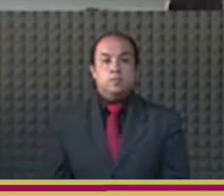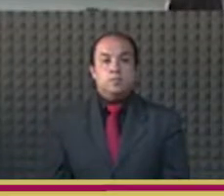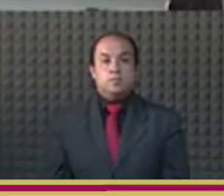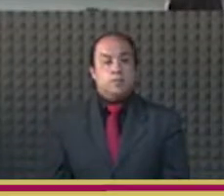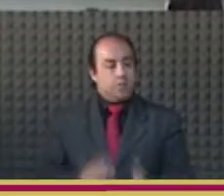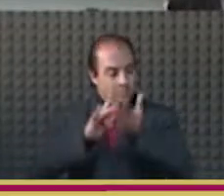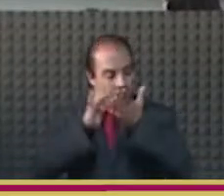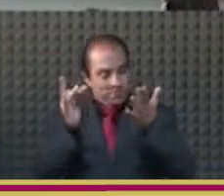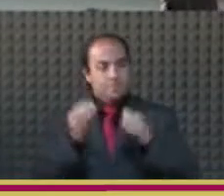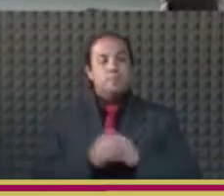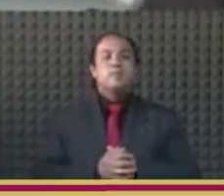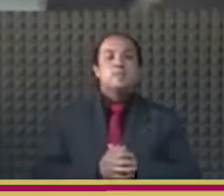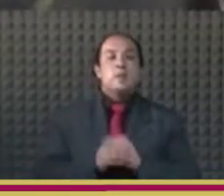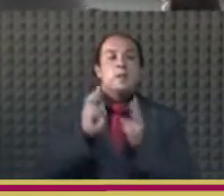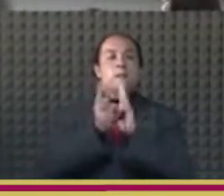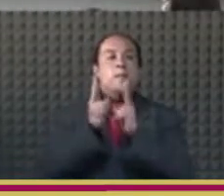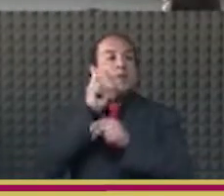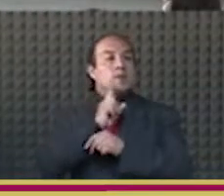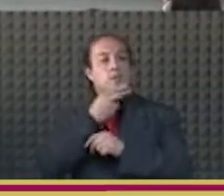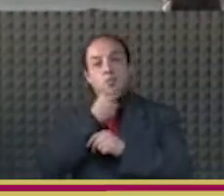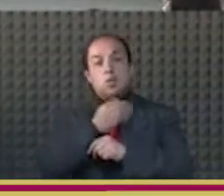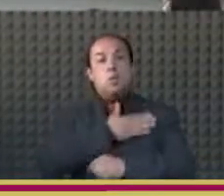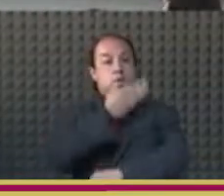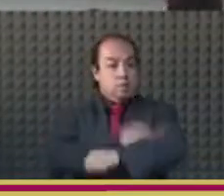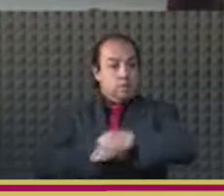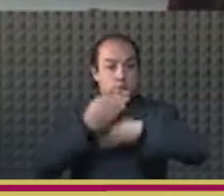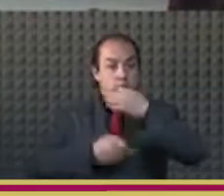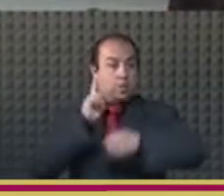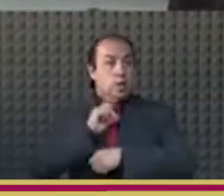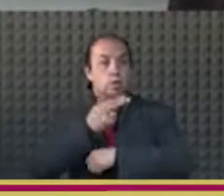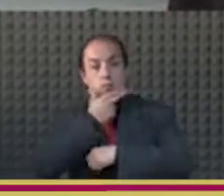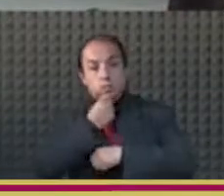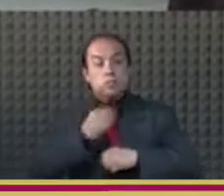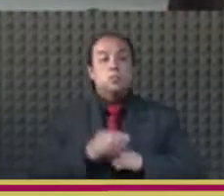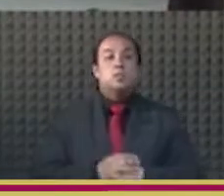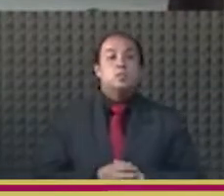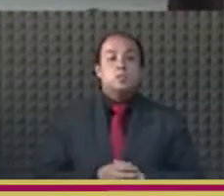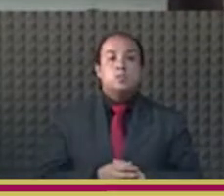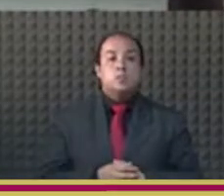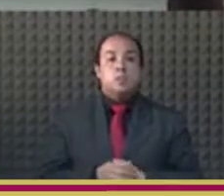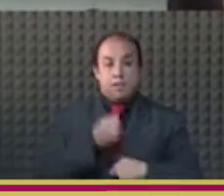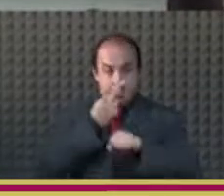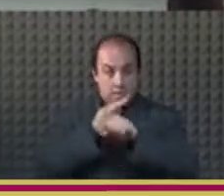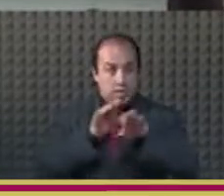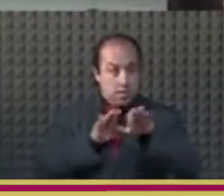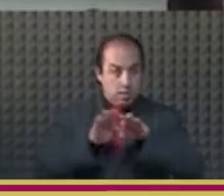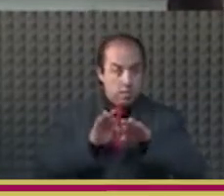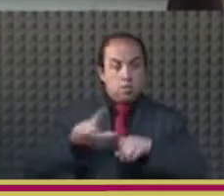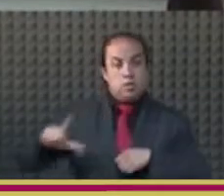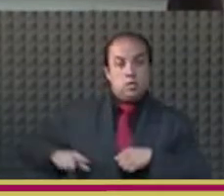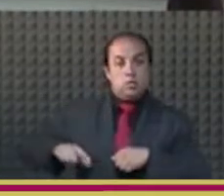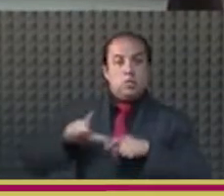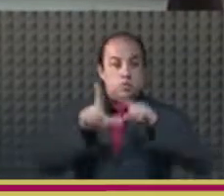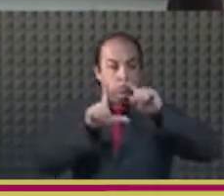Muchas gracias, vecinas, vecinos. Muy buenas tardes a todas, a todos. Secretaria del Trabajo del Gobierno